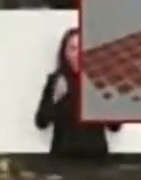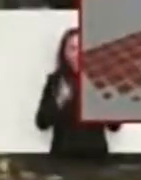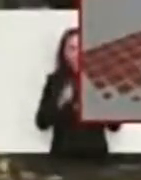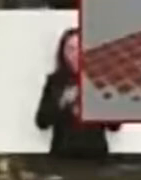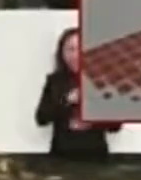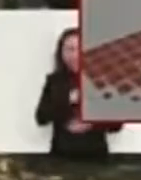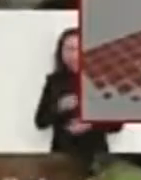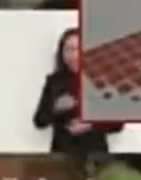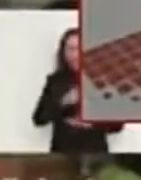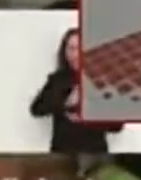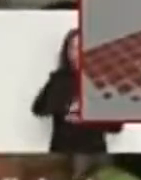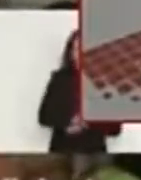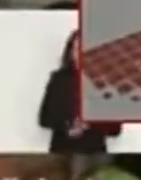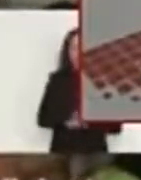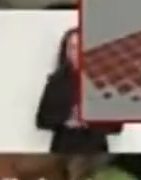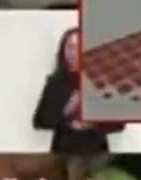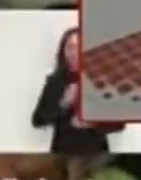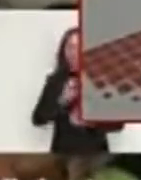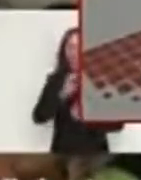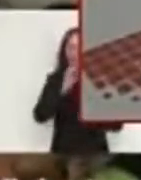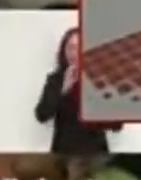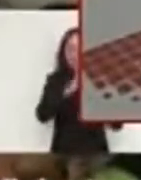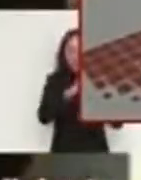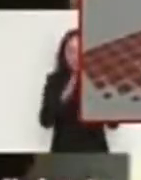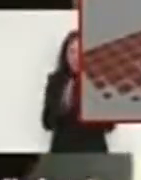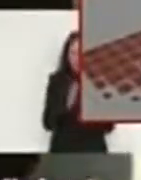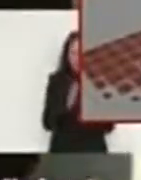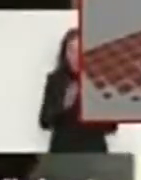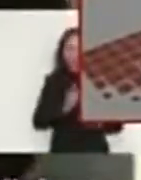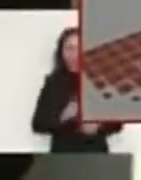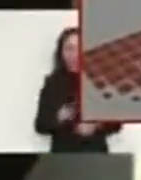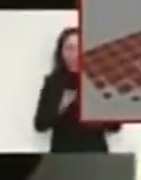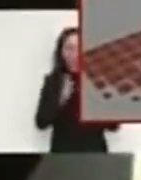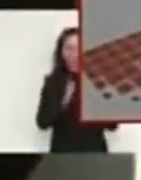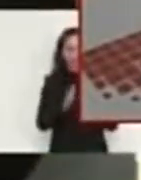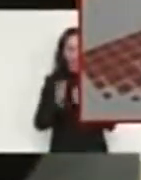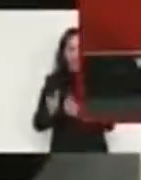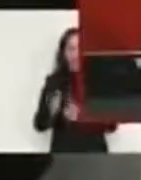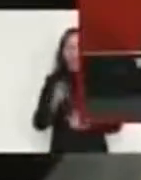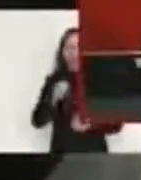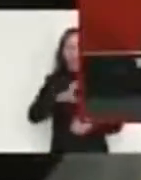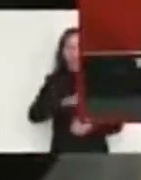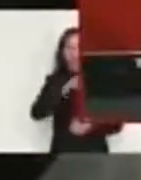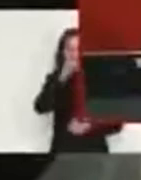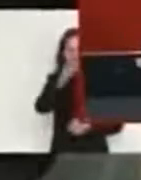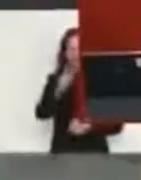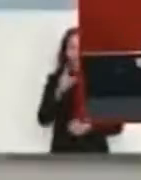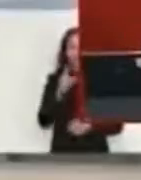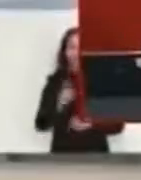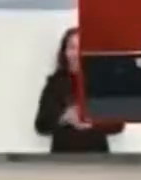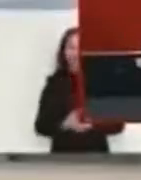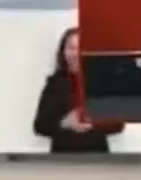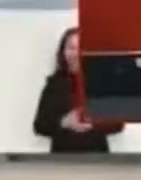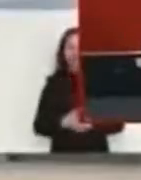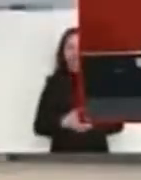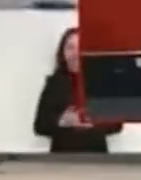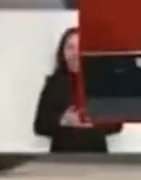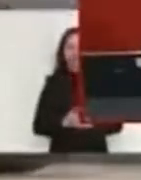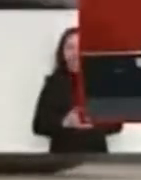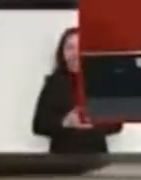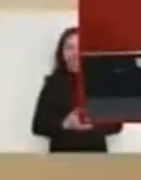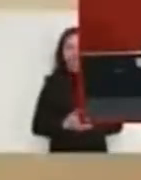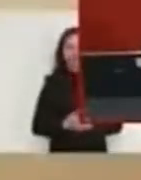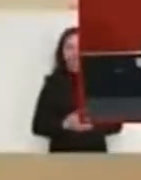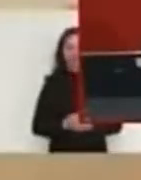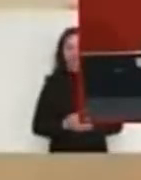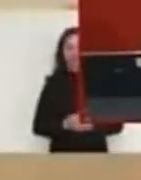de nuestras manchas urbanas se deben principalmente a la edificación de vivienda. Bueno, y con esta idea que nos tenemos que esparcir a la gringa, ¿no?